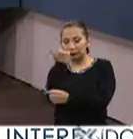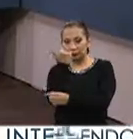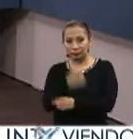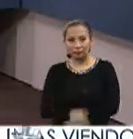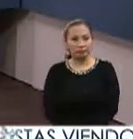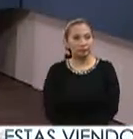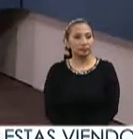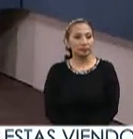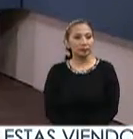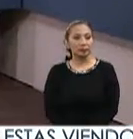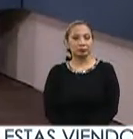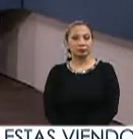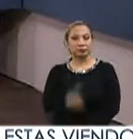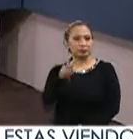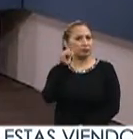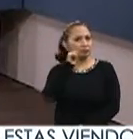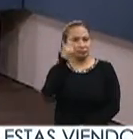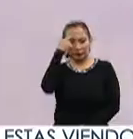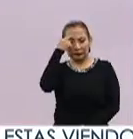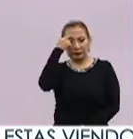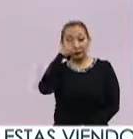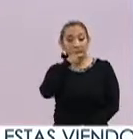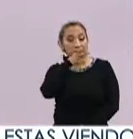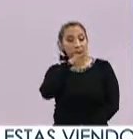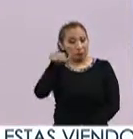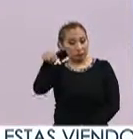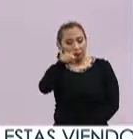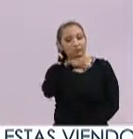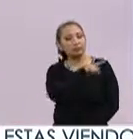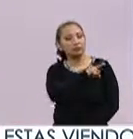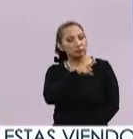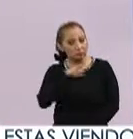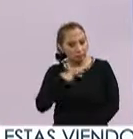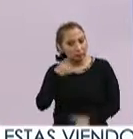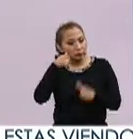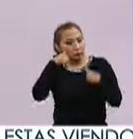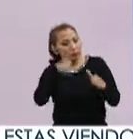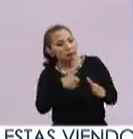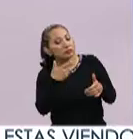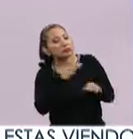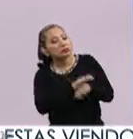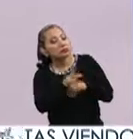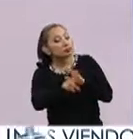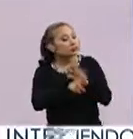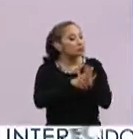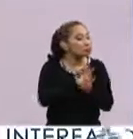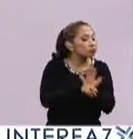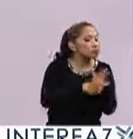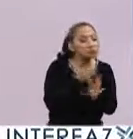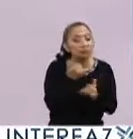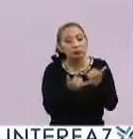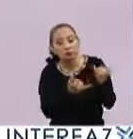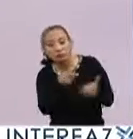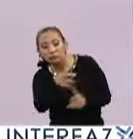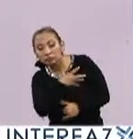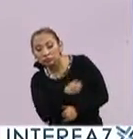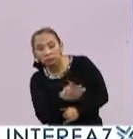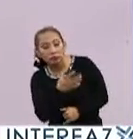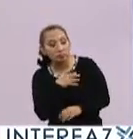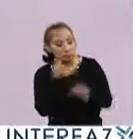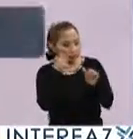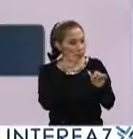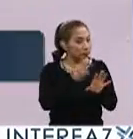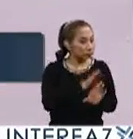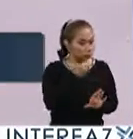Claro, y siempre tener presente que, bueno, los padres hay que estar atentos a qué videojuegos juegan